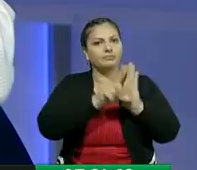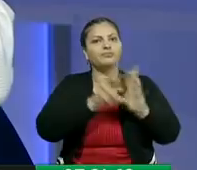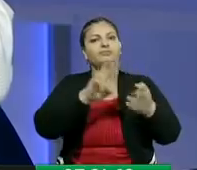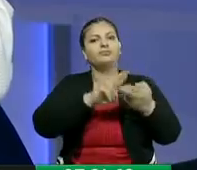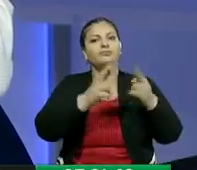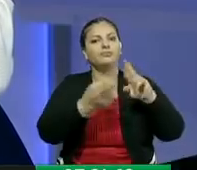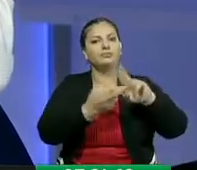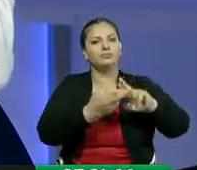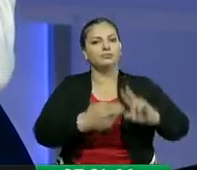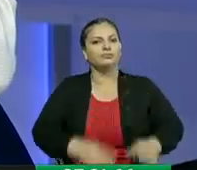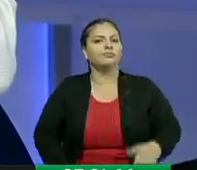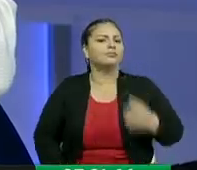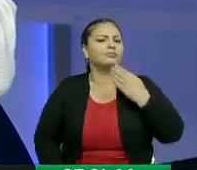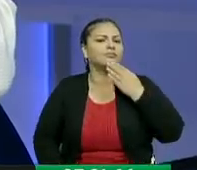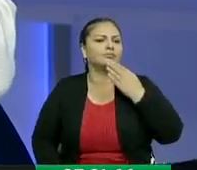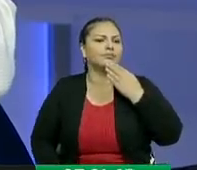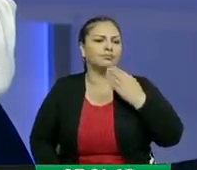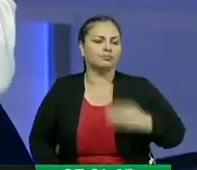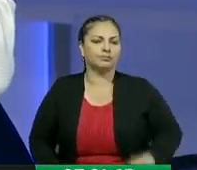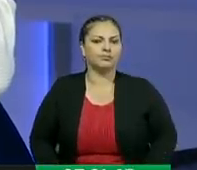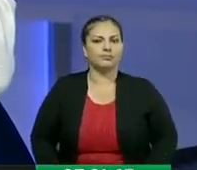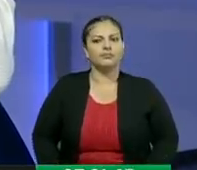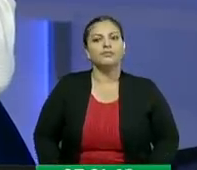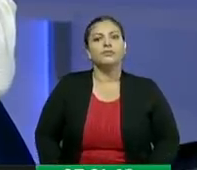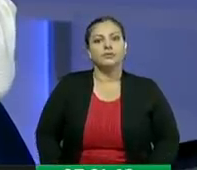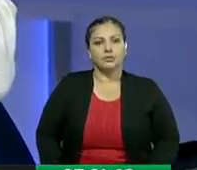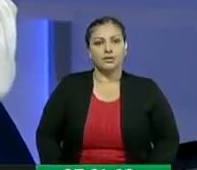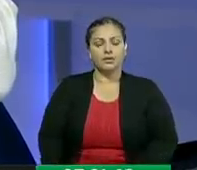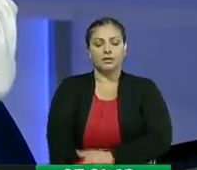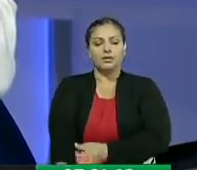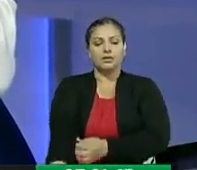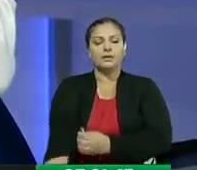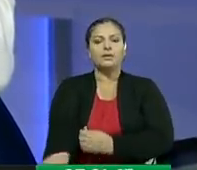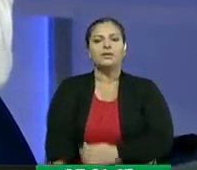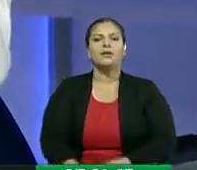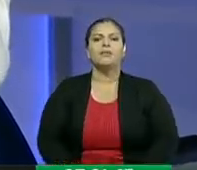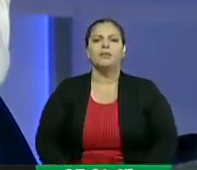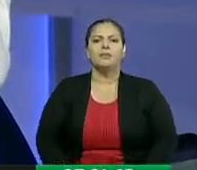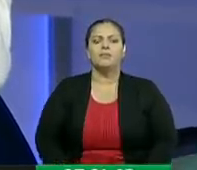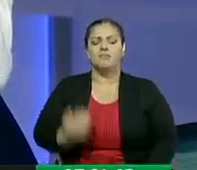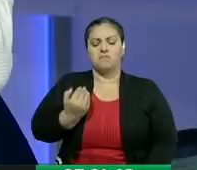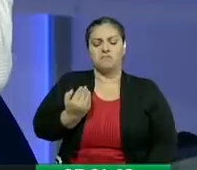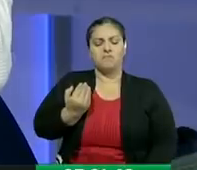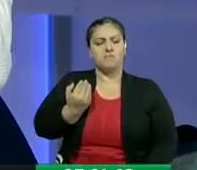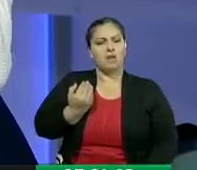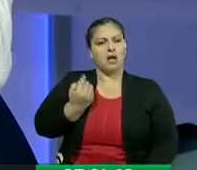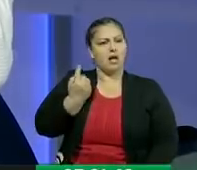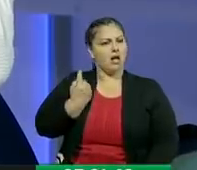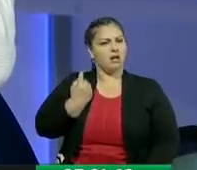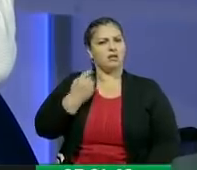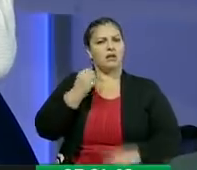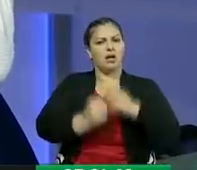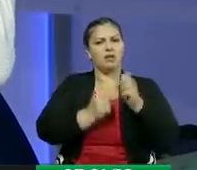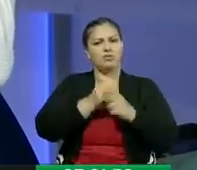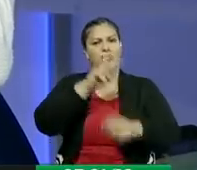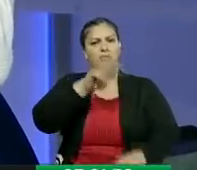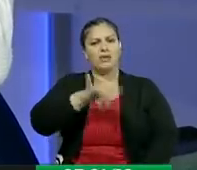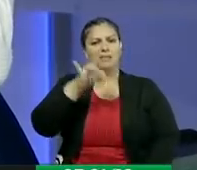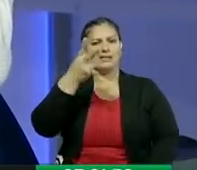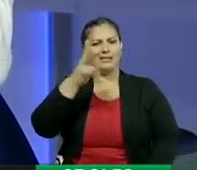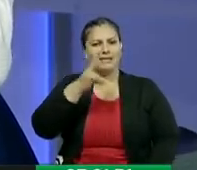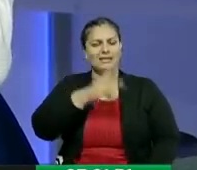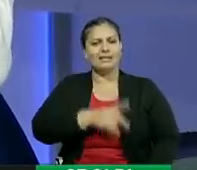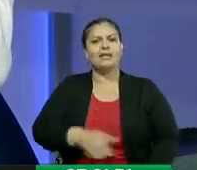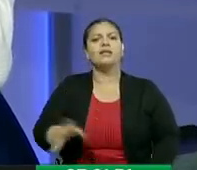sino las demandas del último año, los juicios que tuvo que ponernos la SECON